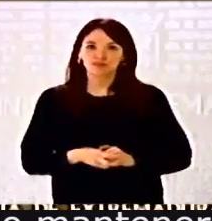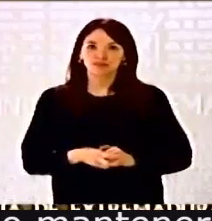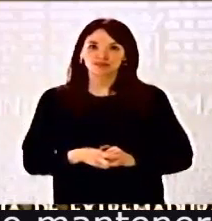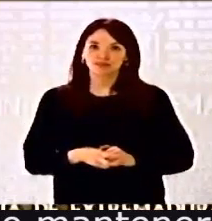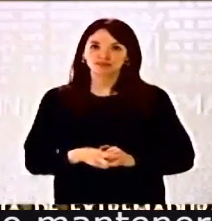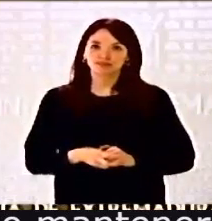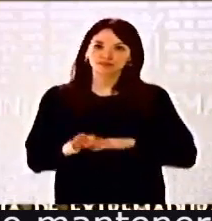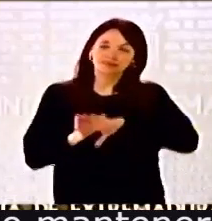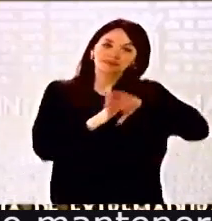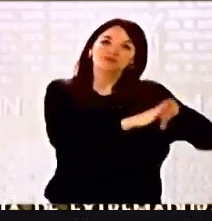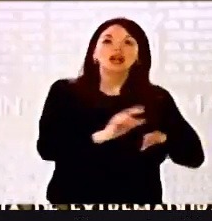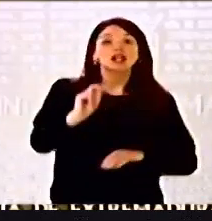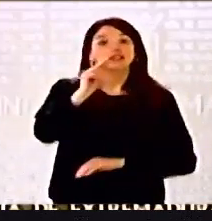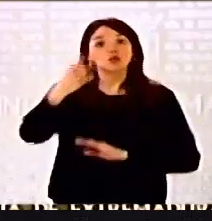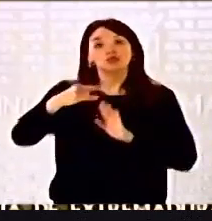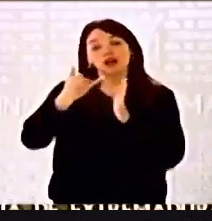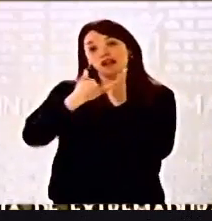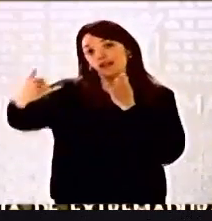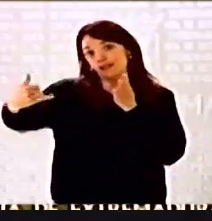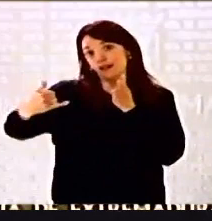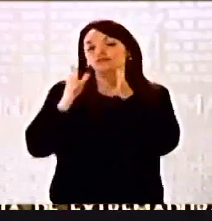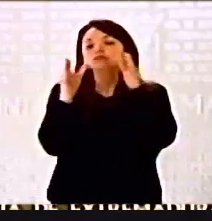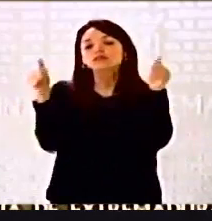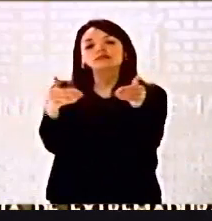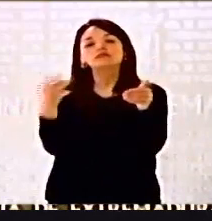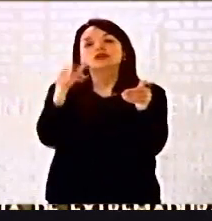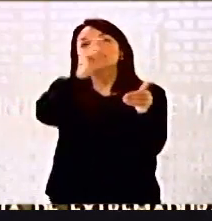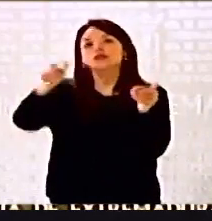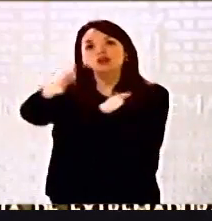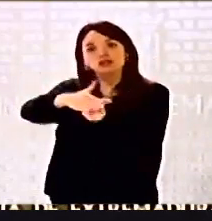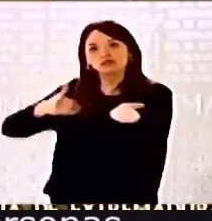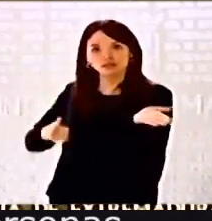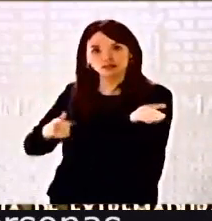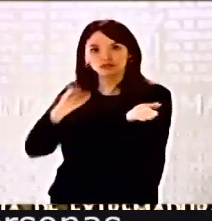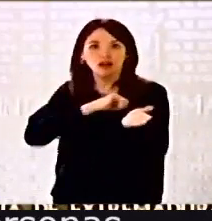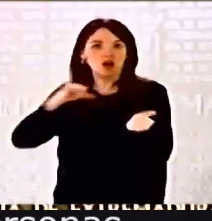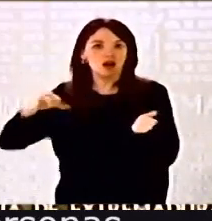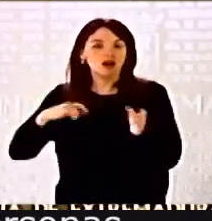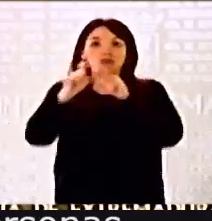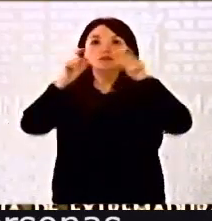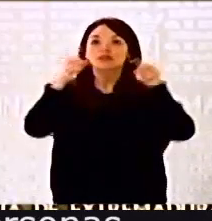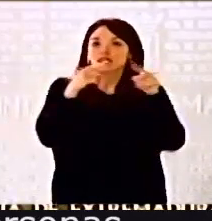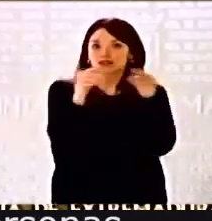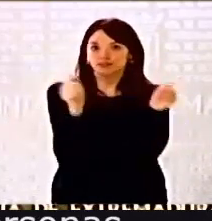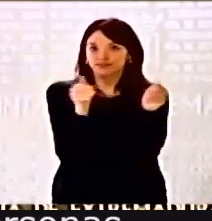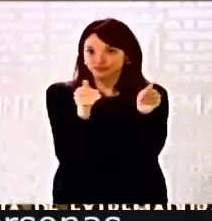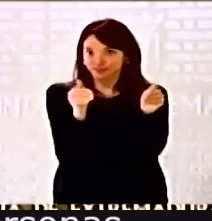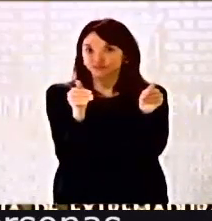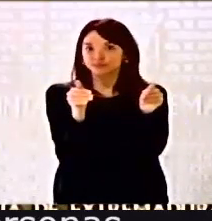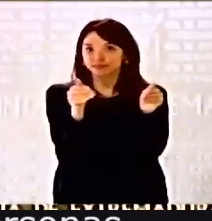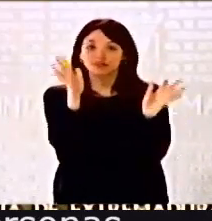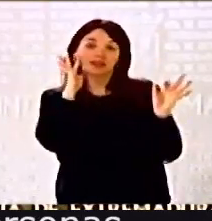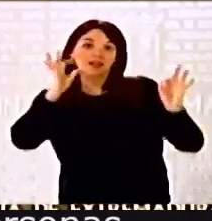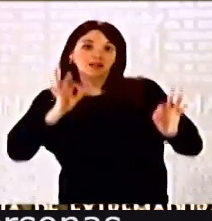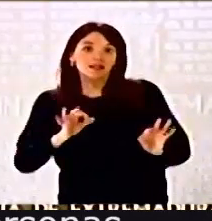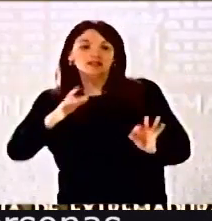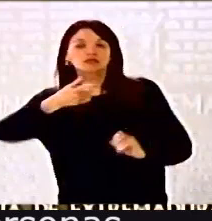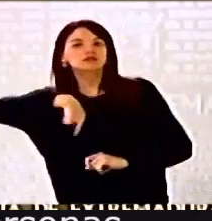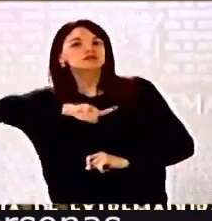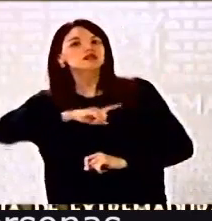La segunda línea es para el mantenimiento de las personas asalariadas de estos autónomos, de las microempresas. Creemos que tenemos